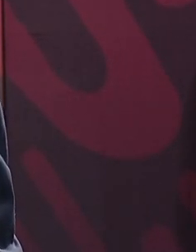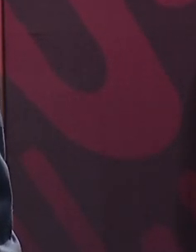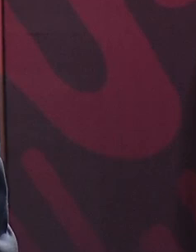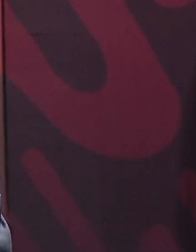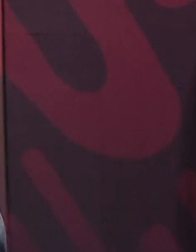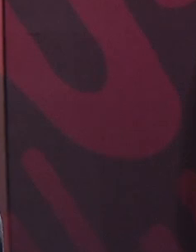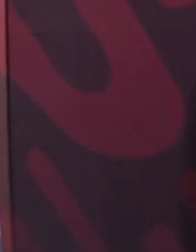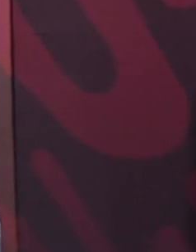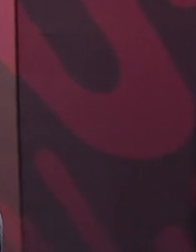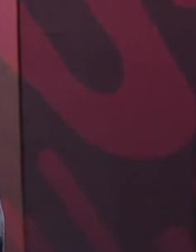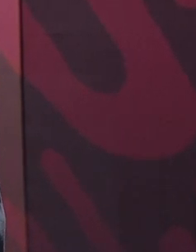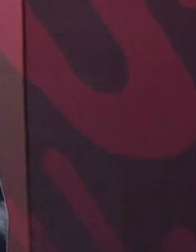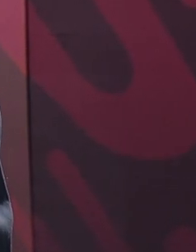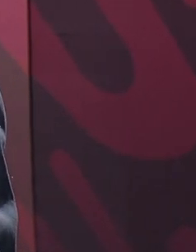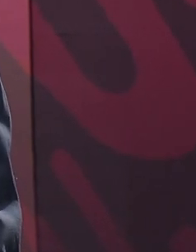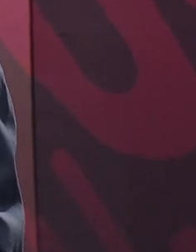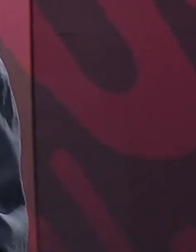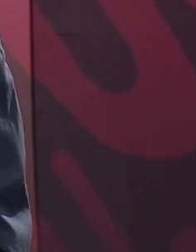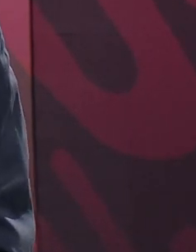salpullido,